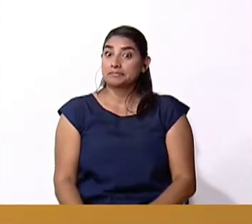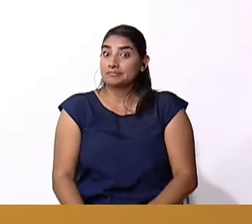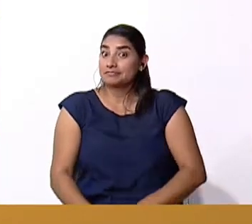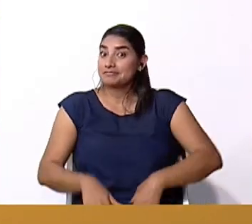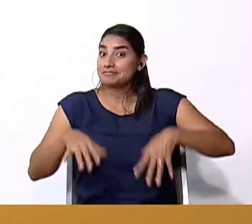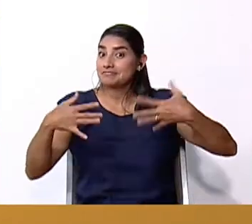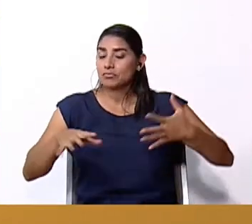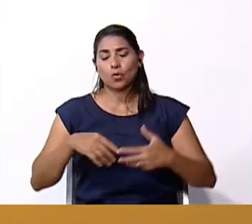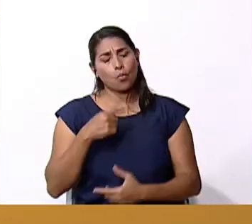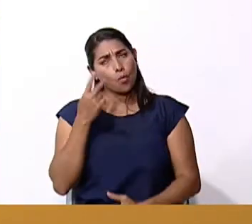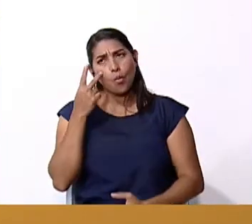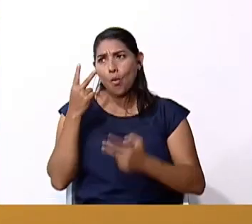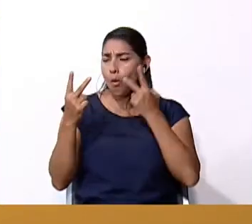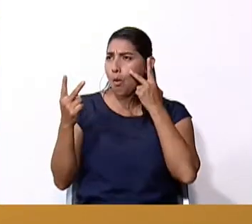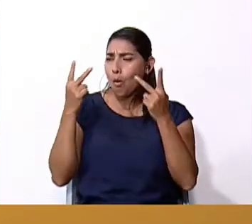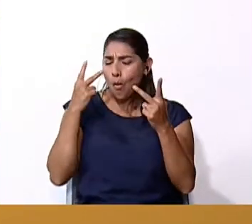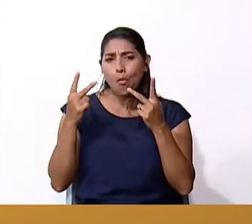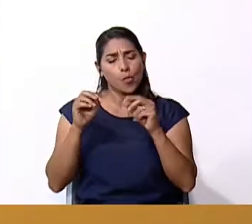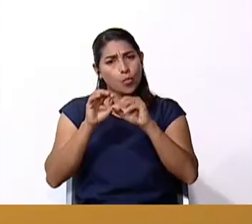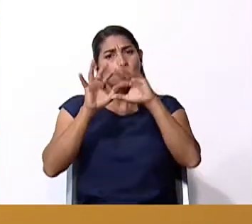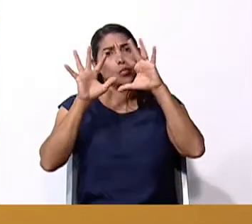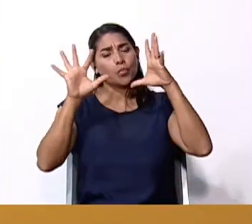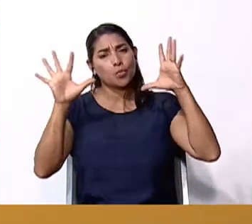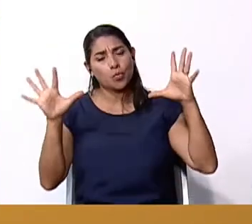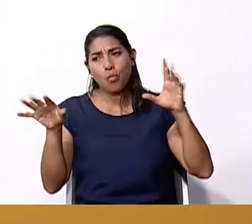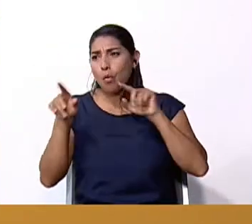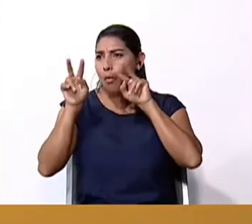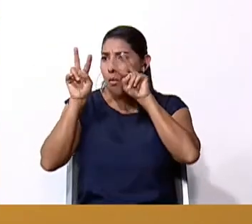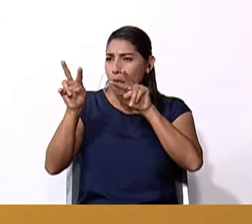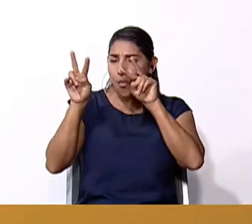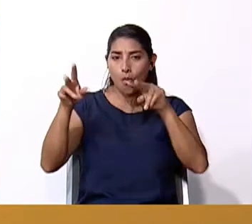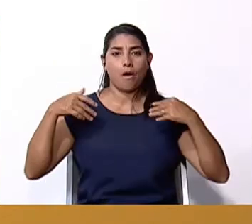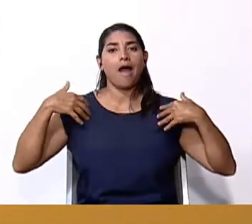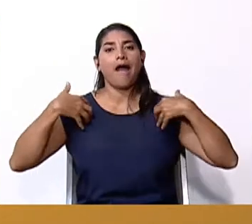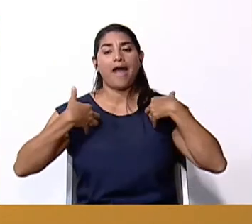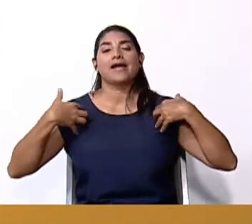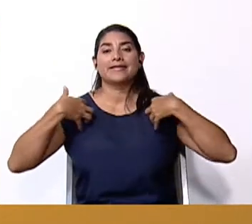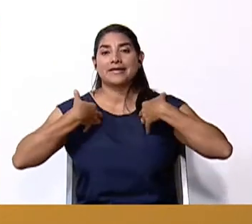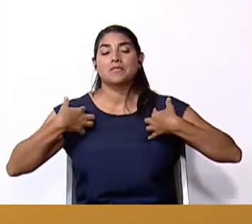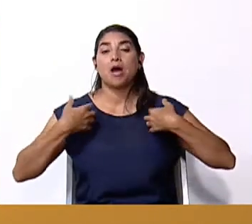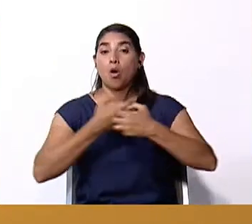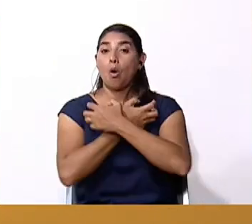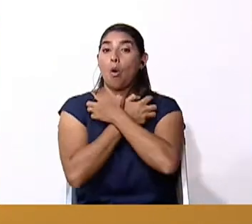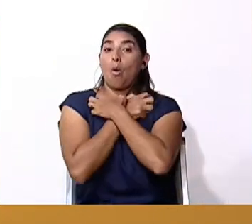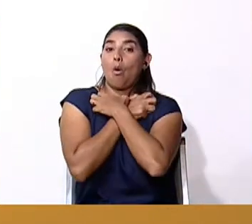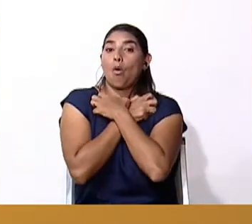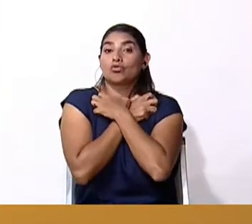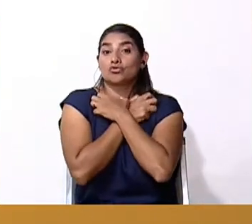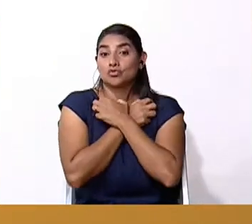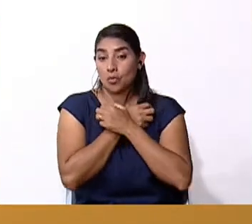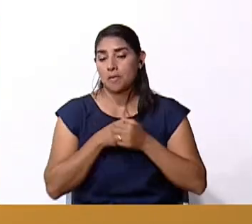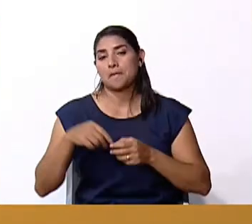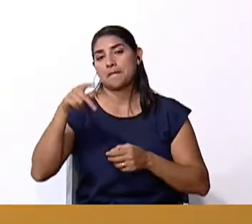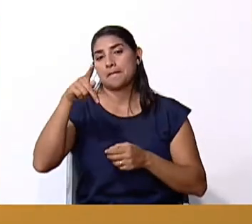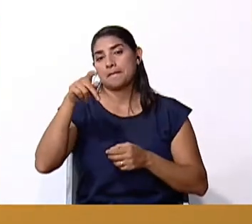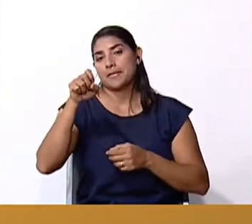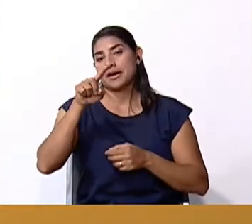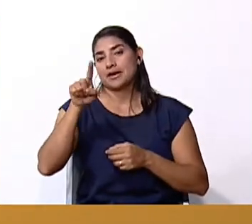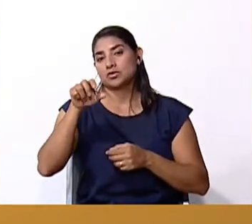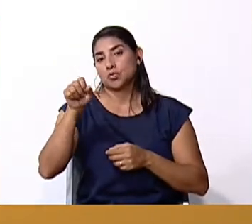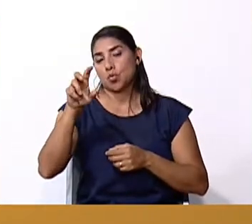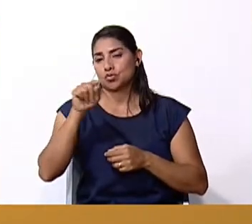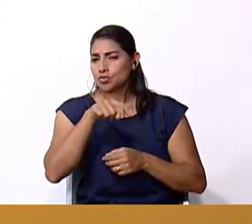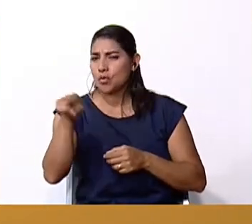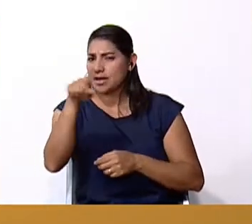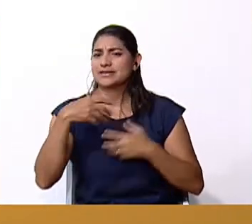Hemos conocido una maravillosa especie animal y lo más importante es que este animal